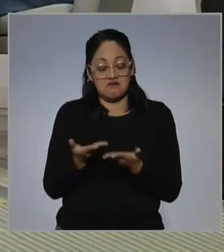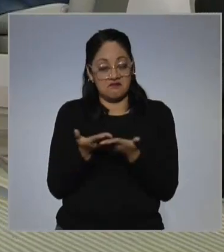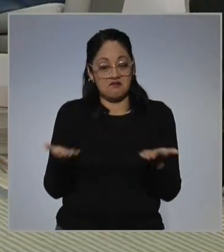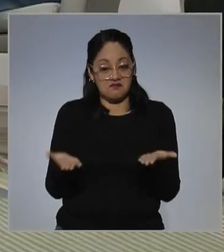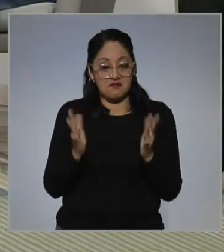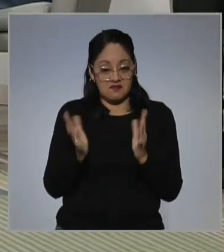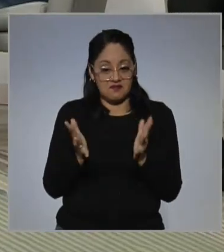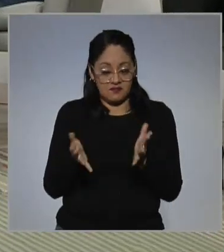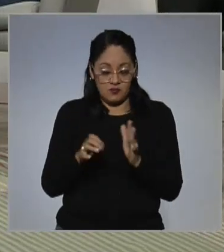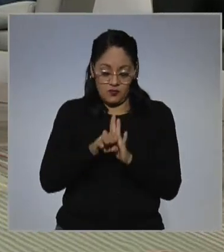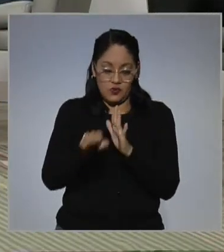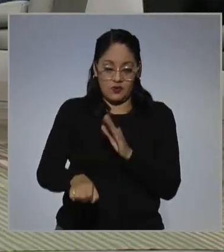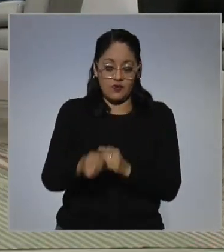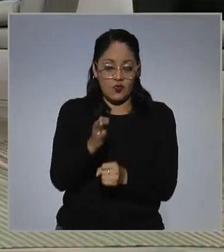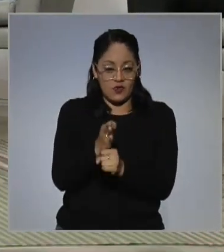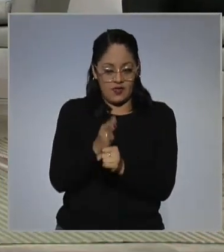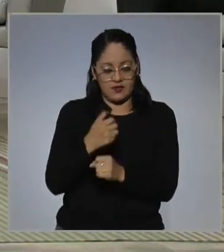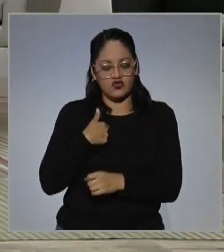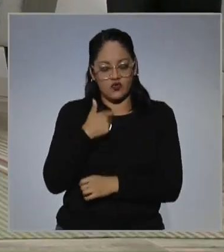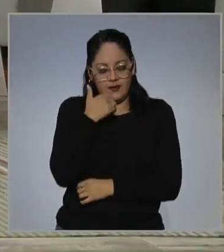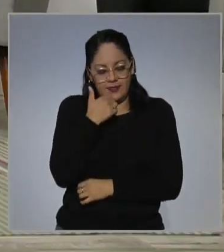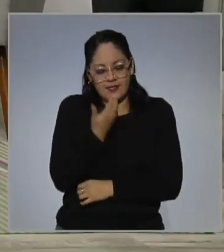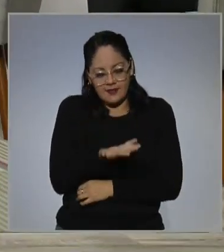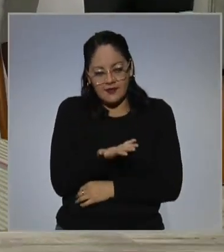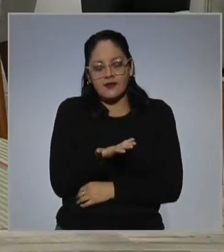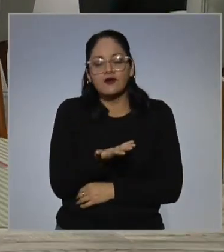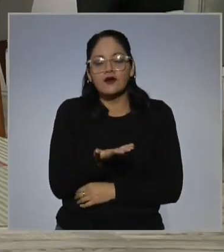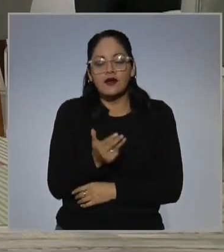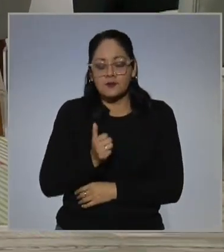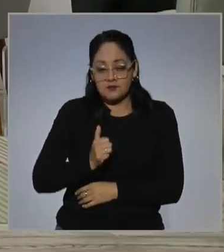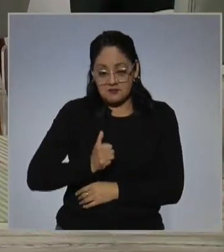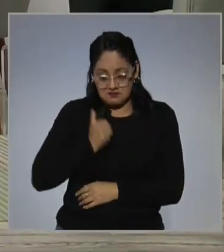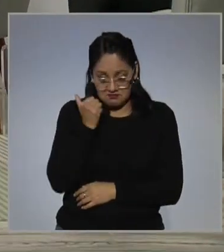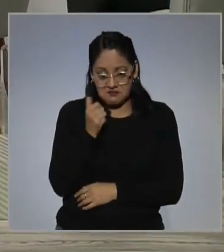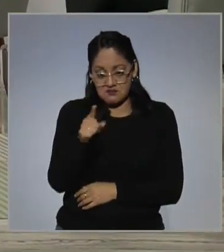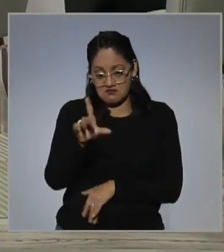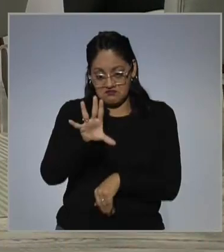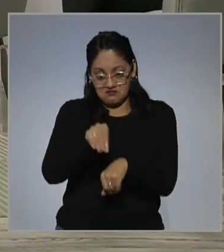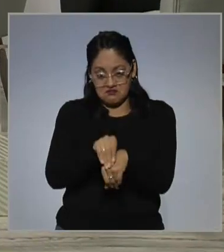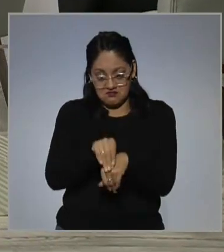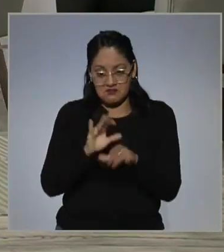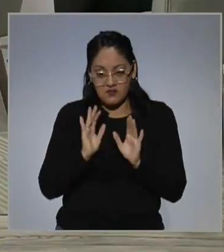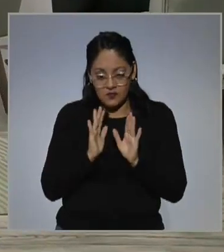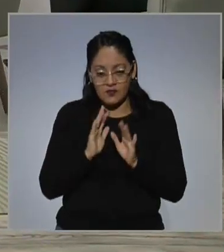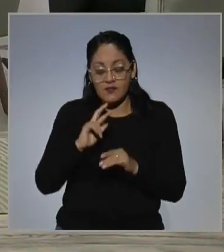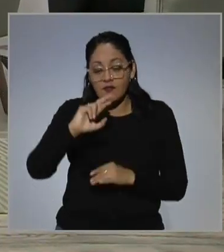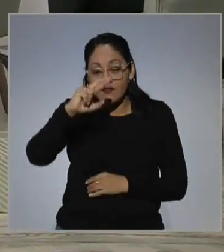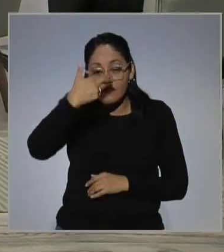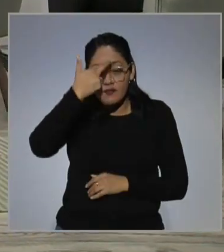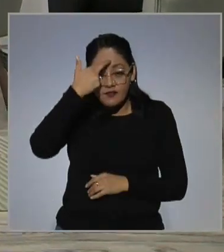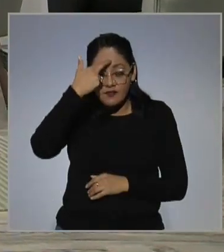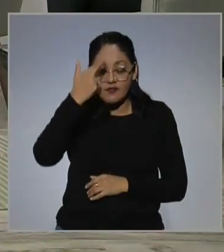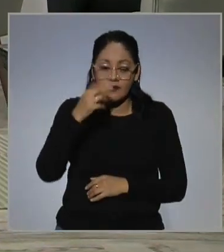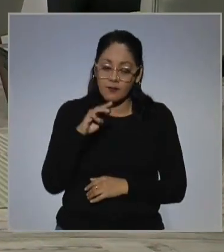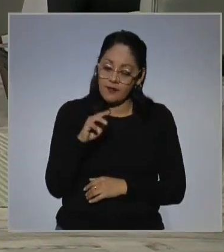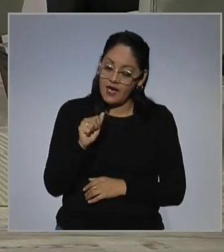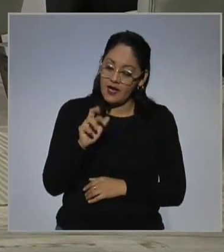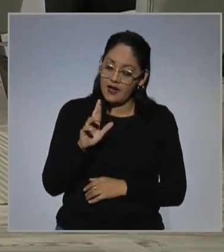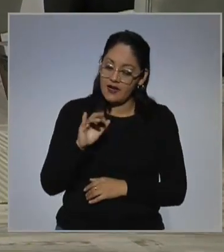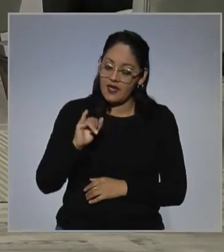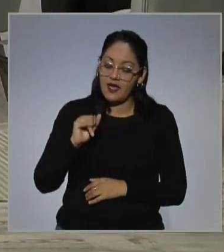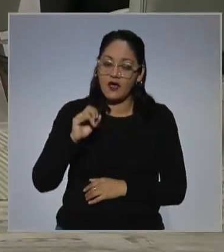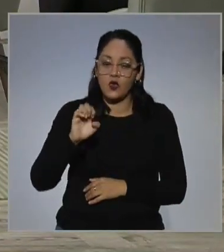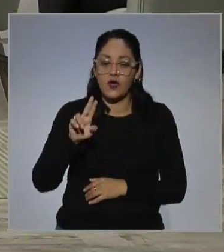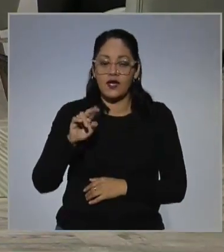ahorita mismo, por ejemplo, a mí me gustaría, aprovechando, y si me lo permiten, recordar a María Eugenia